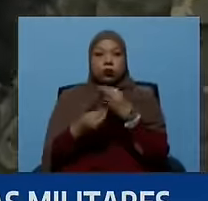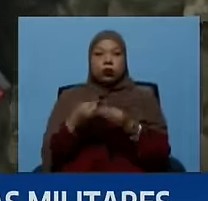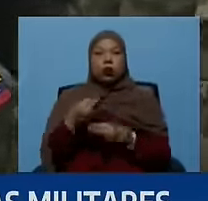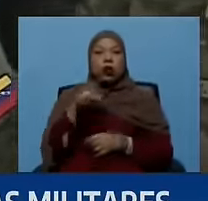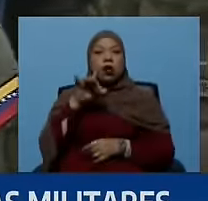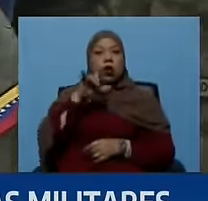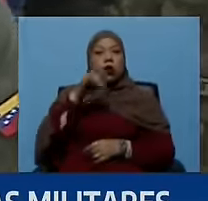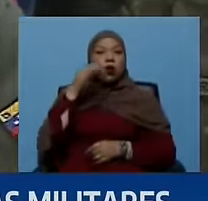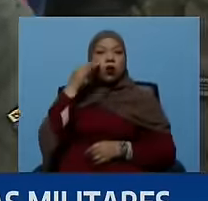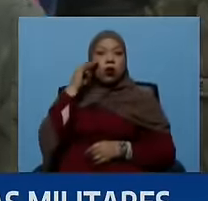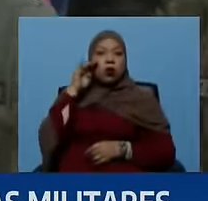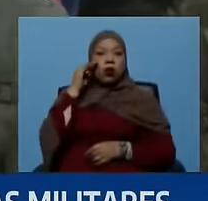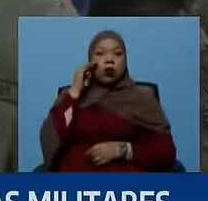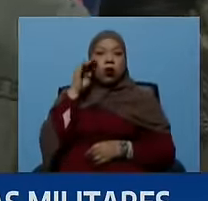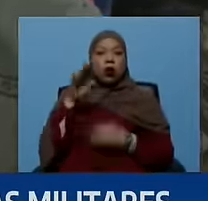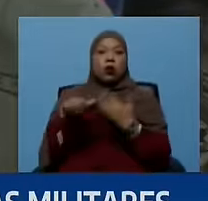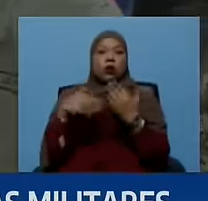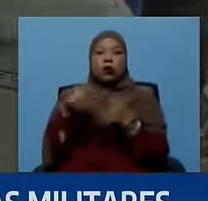redes